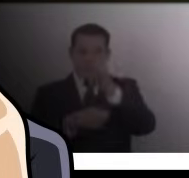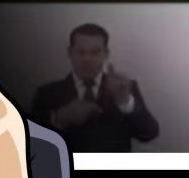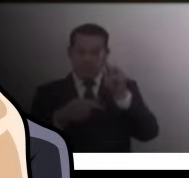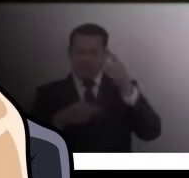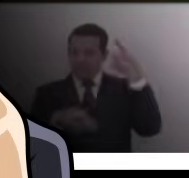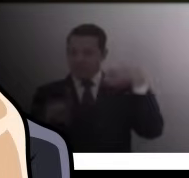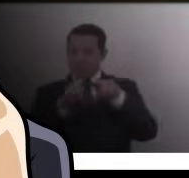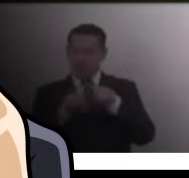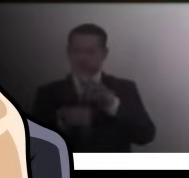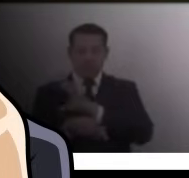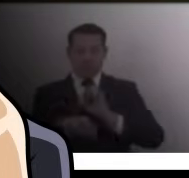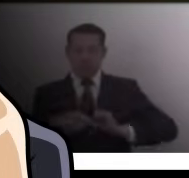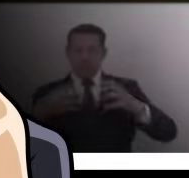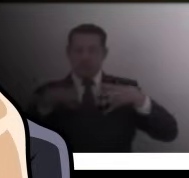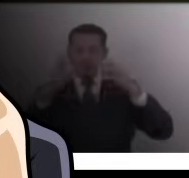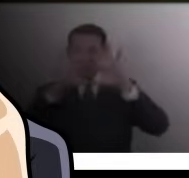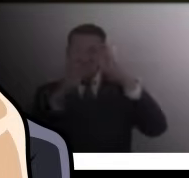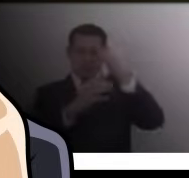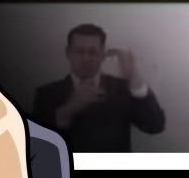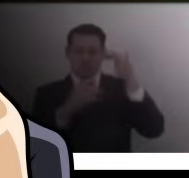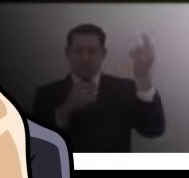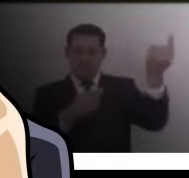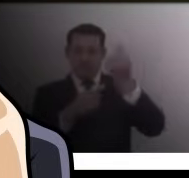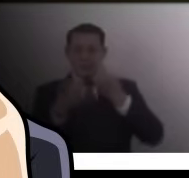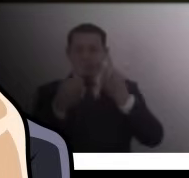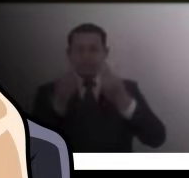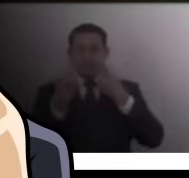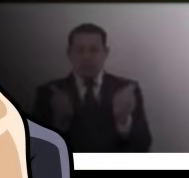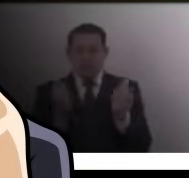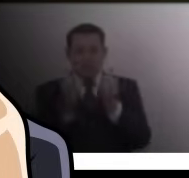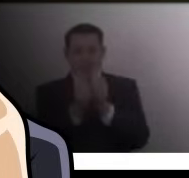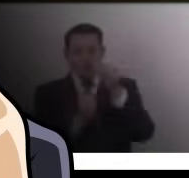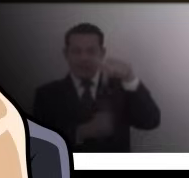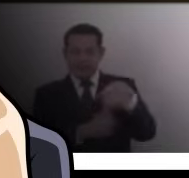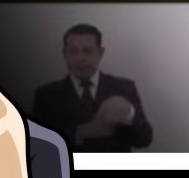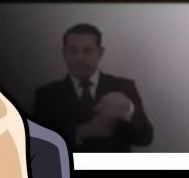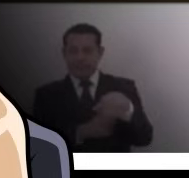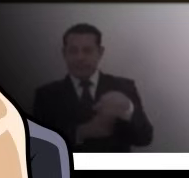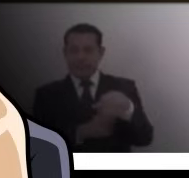amigos, hermanos de la diáspora, nos honran con su visita y nos acompañan acá.